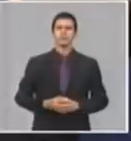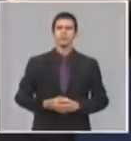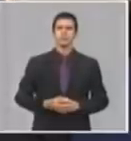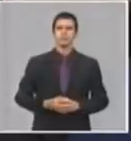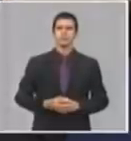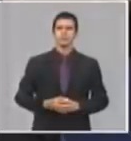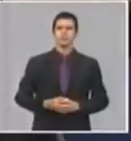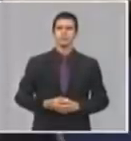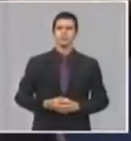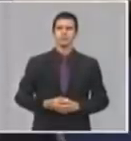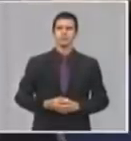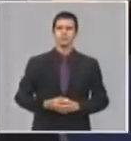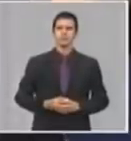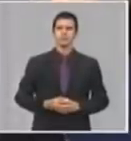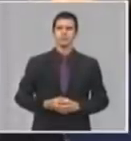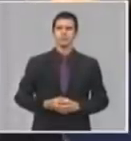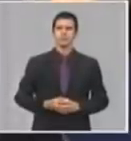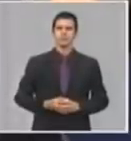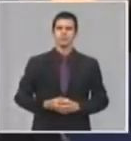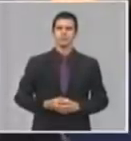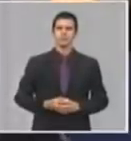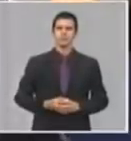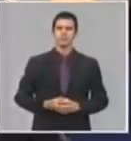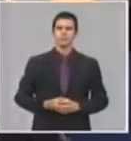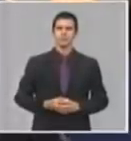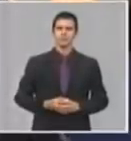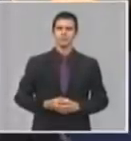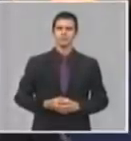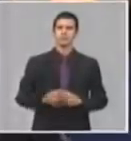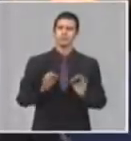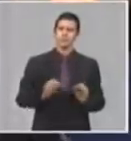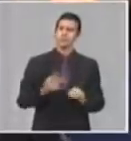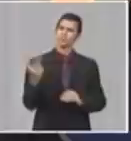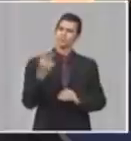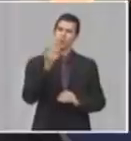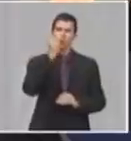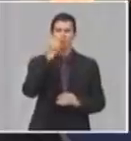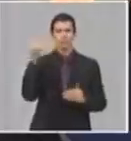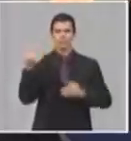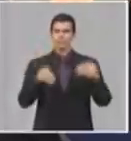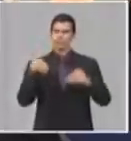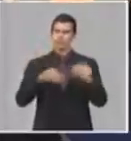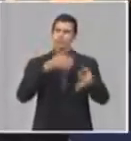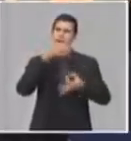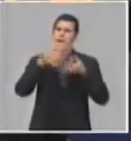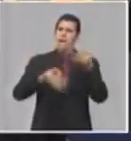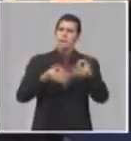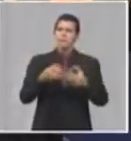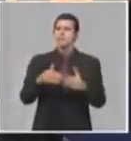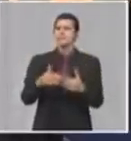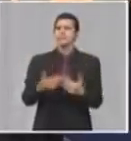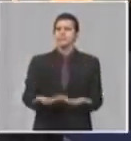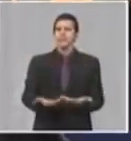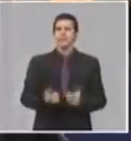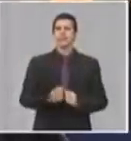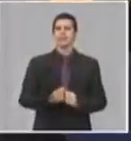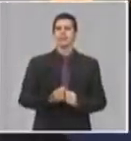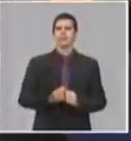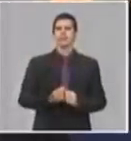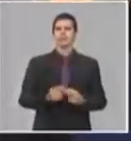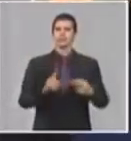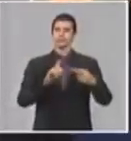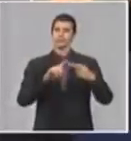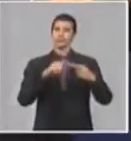por el viceprimer ministro y ministro de Economía de nuestro país, están las que tienen que ver con facilitar la exportación